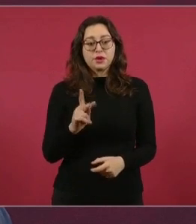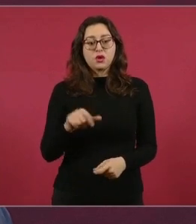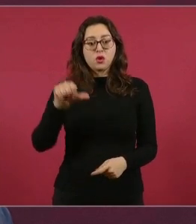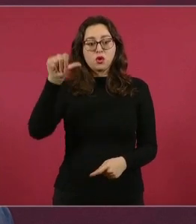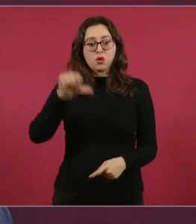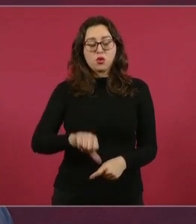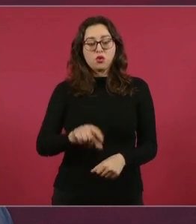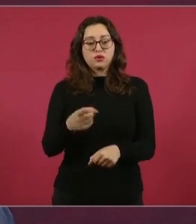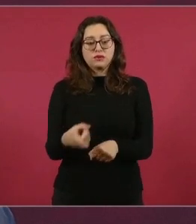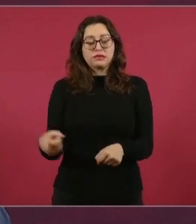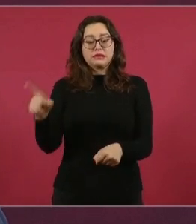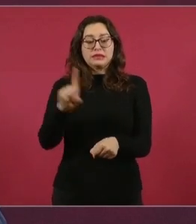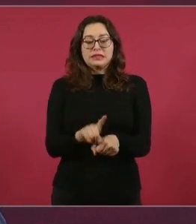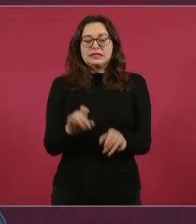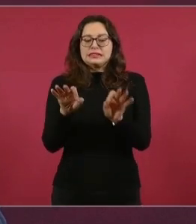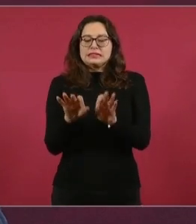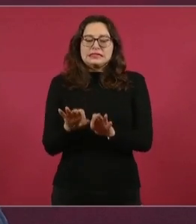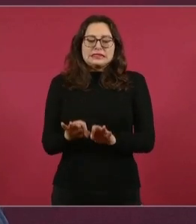por eso